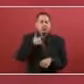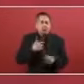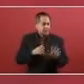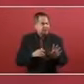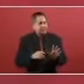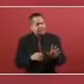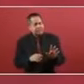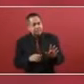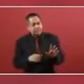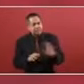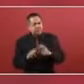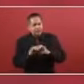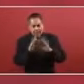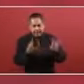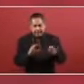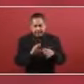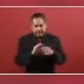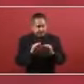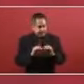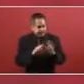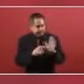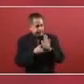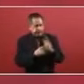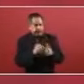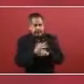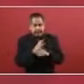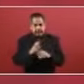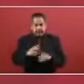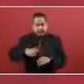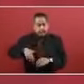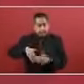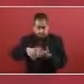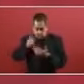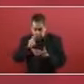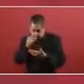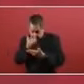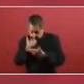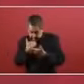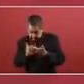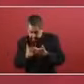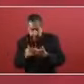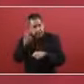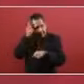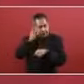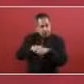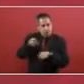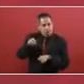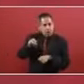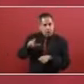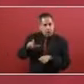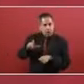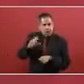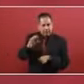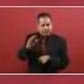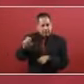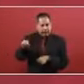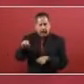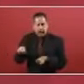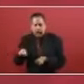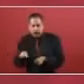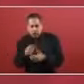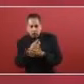conocer básicamente por esto, la información que tiene el director de la Comisión Federal de Electricidad fue sobre